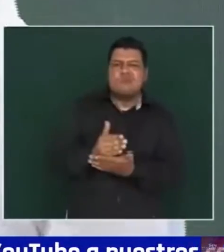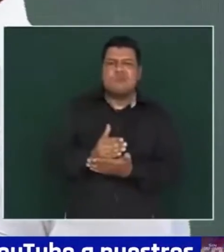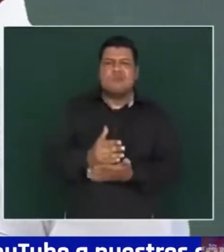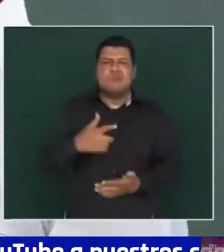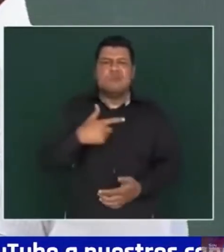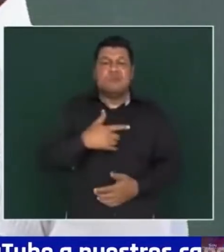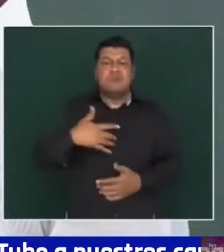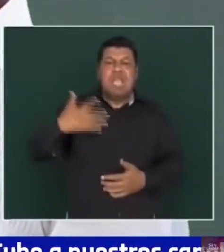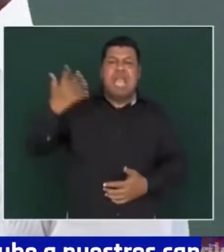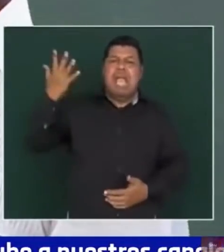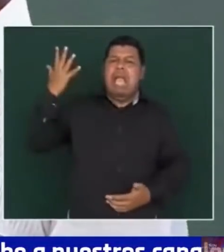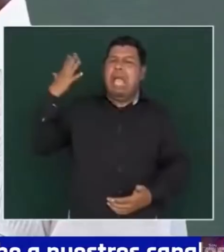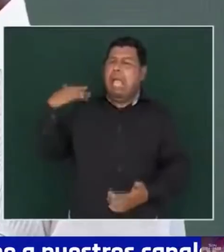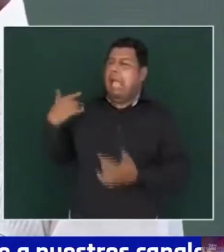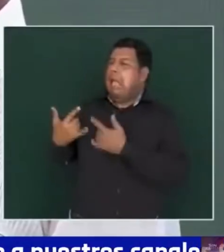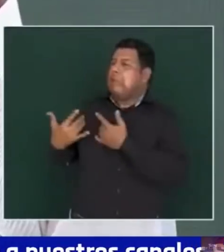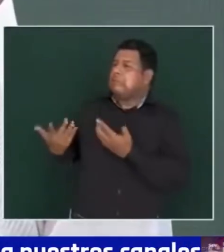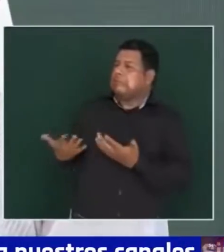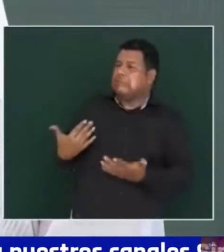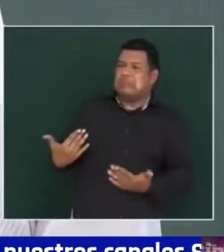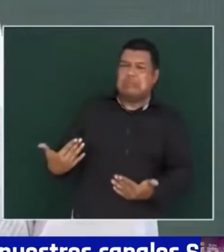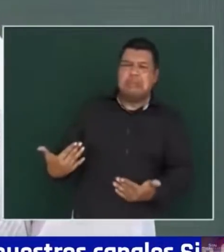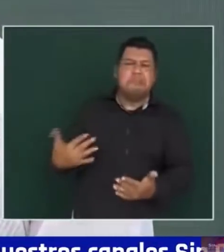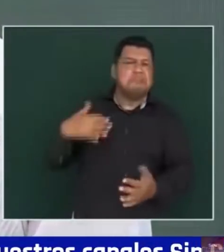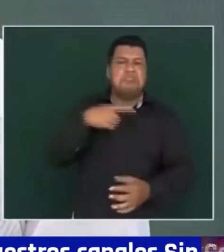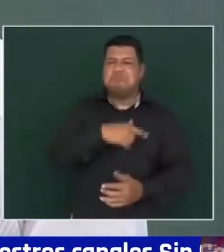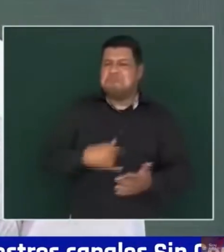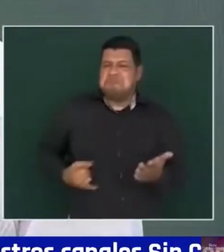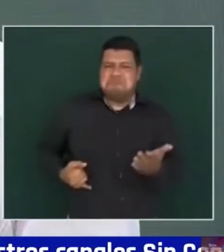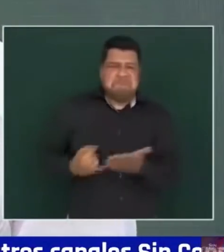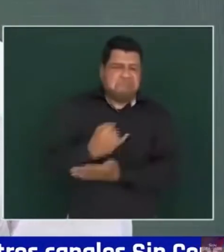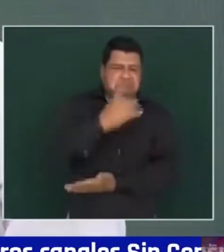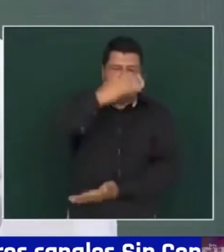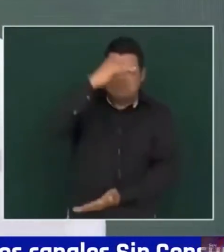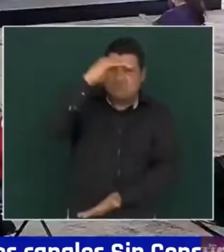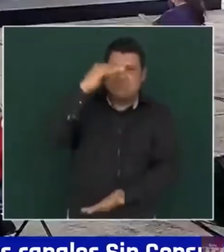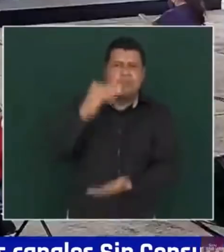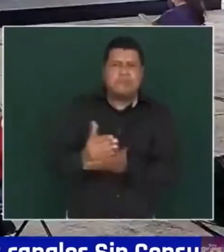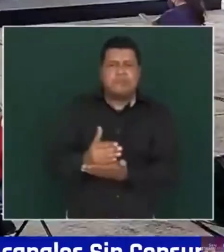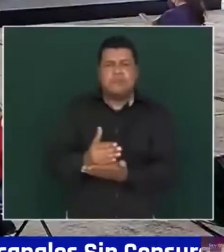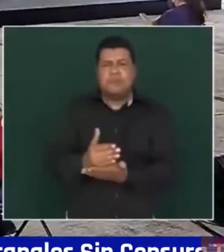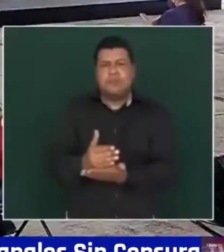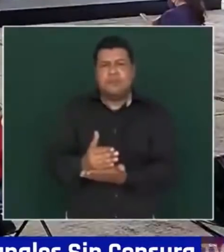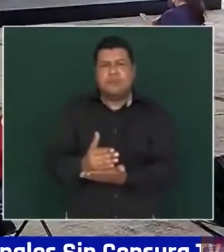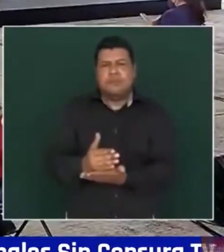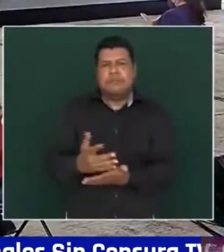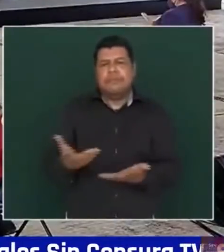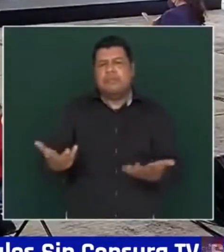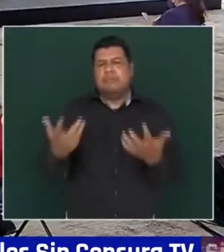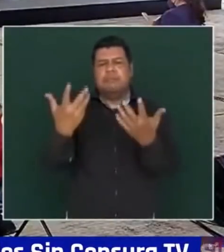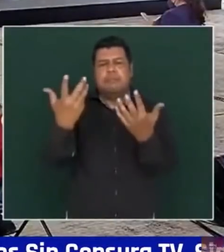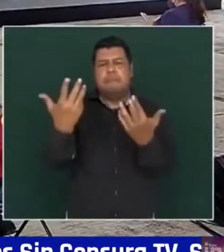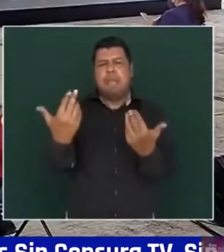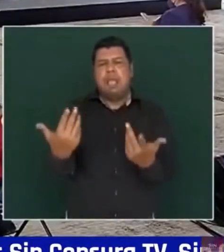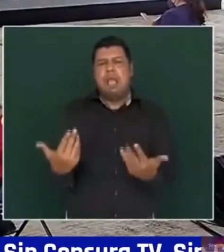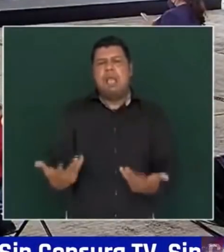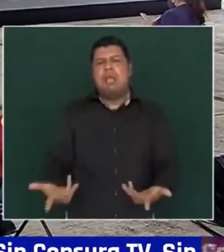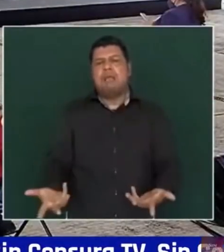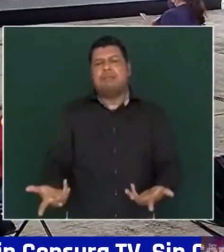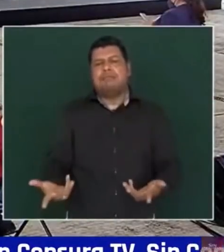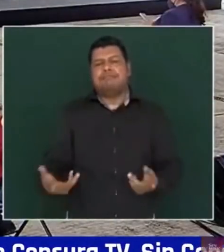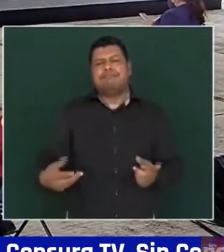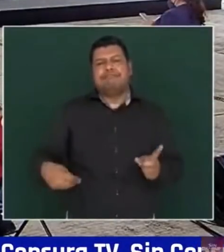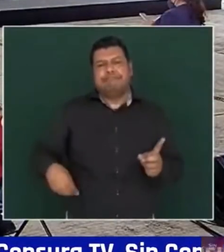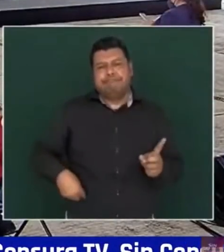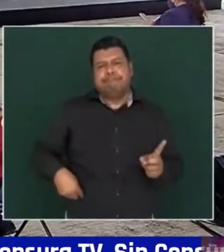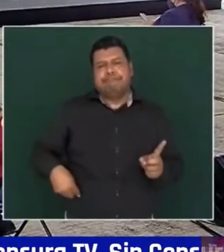Indígenas en Tabasco, su tierra natal, empieza a aplicar políticas totalmente contrarias